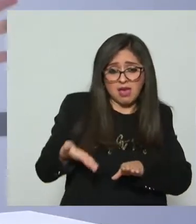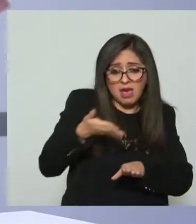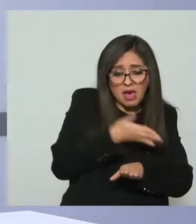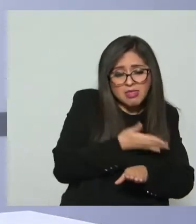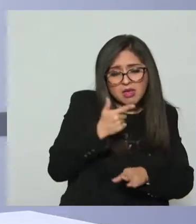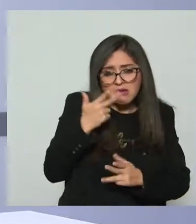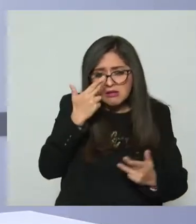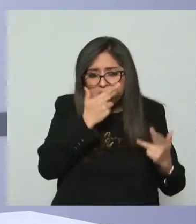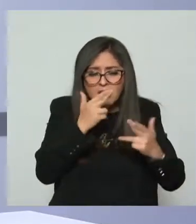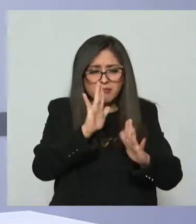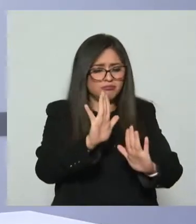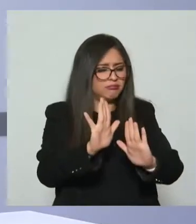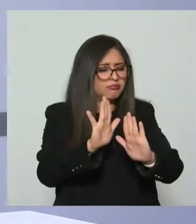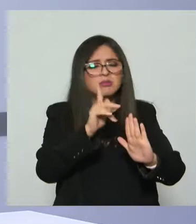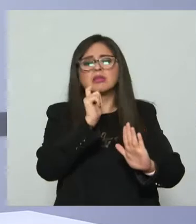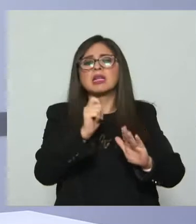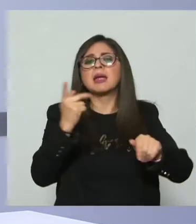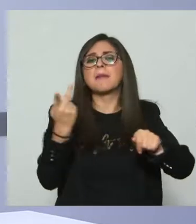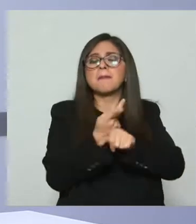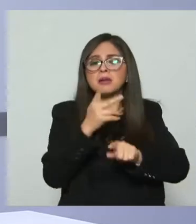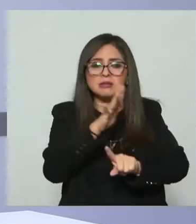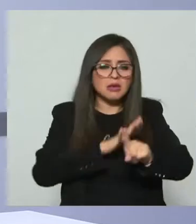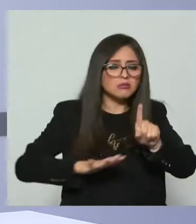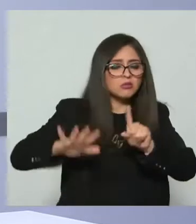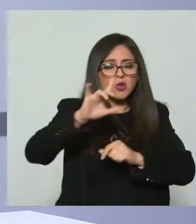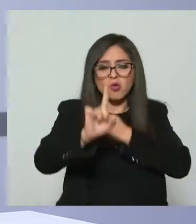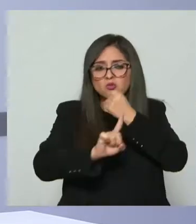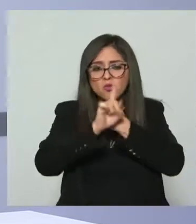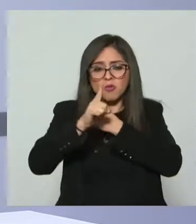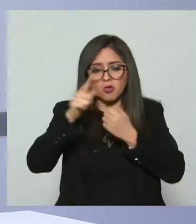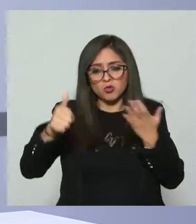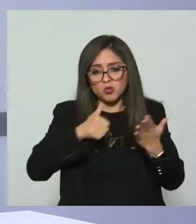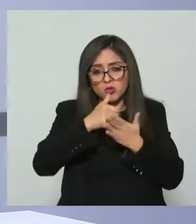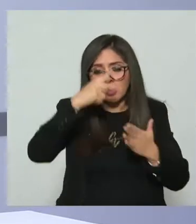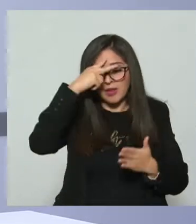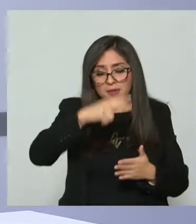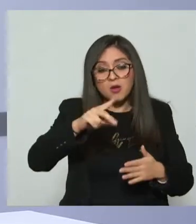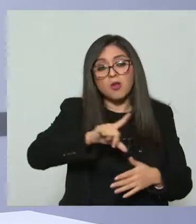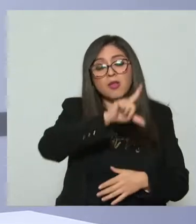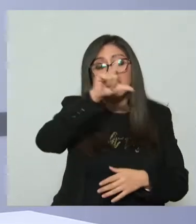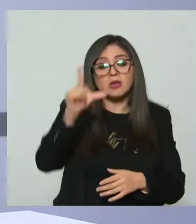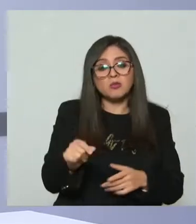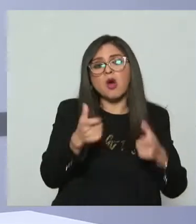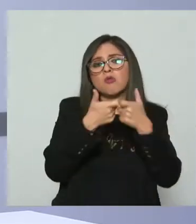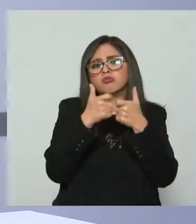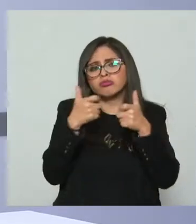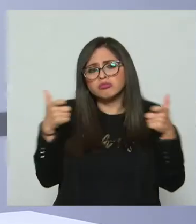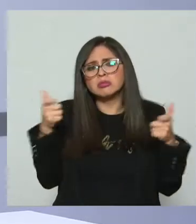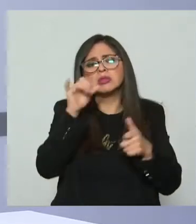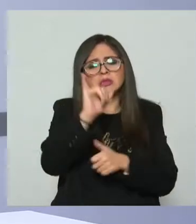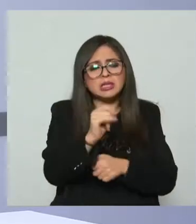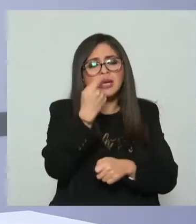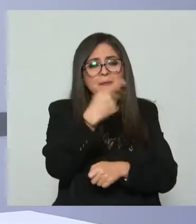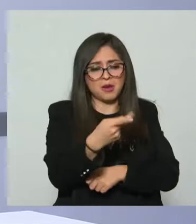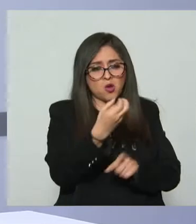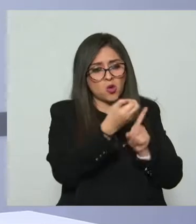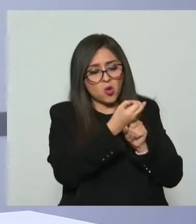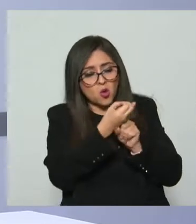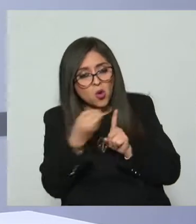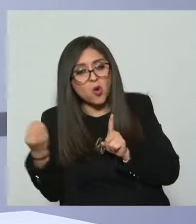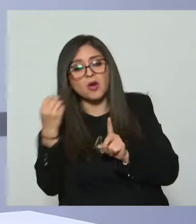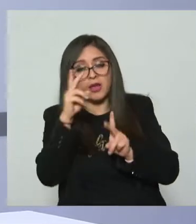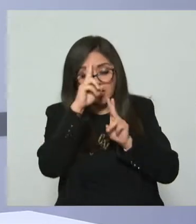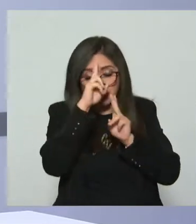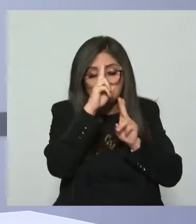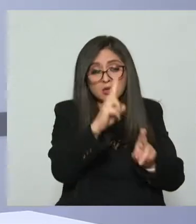este caos de la ciudad y tener un crecimiento ordenado respetando la